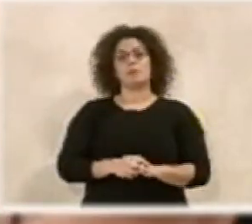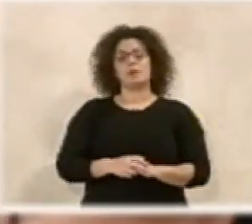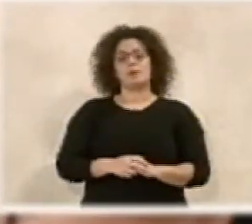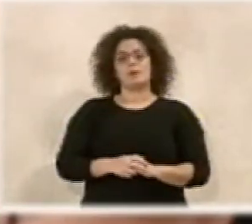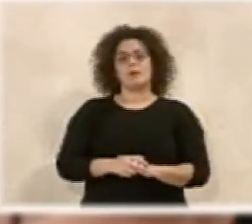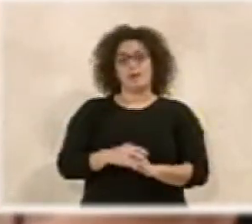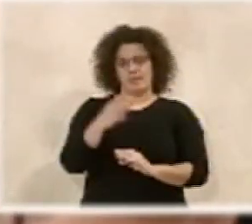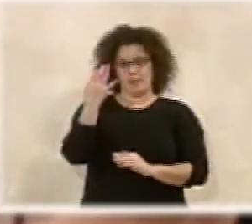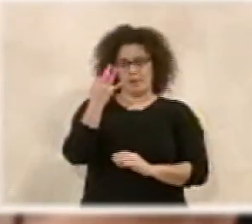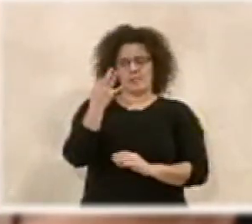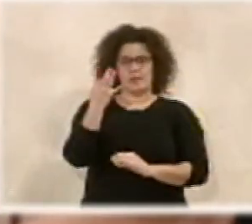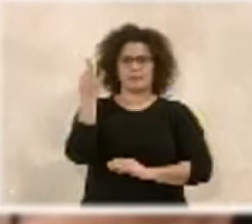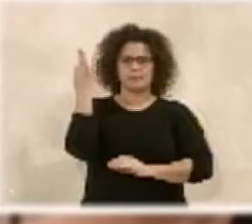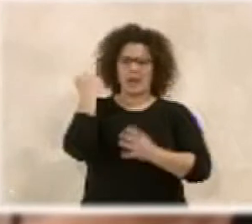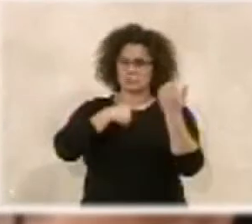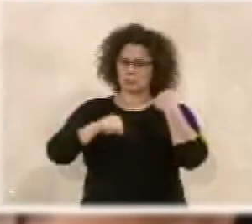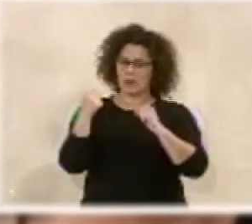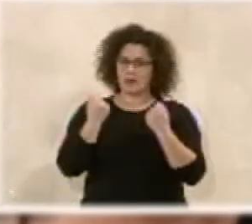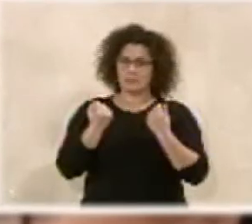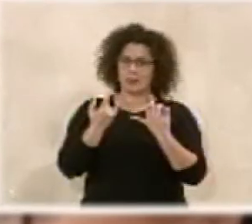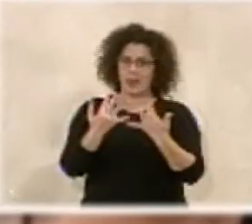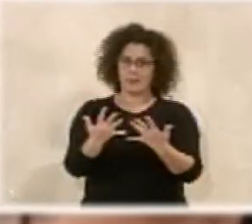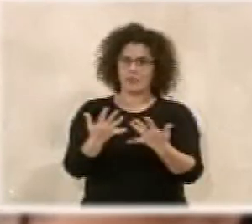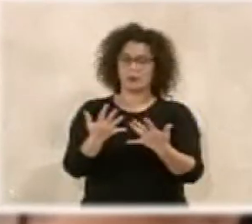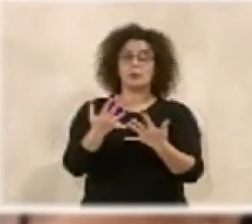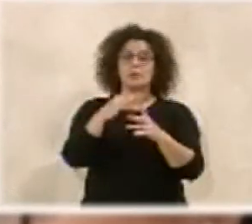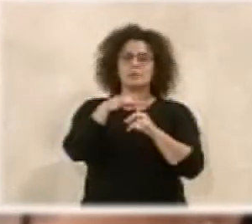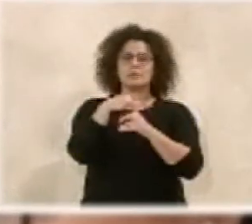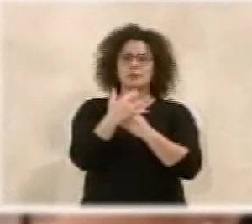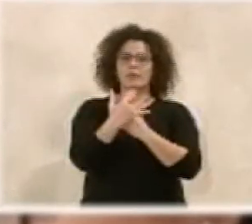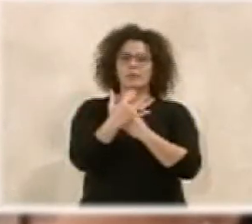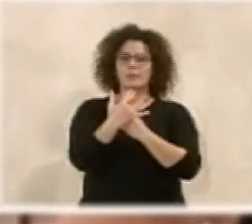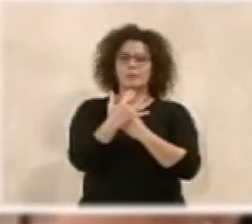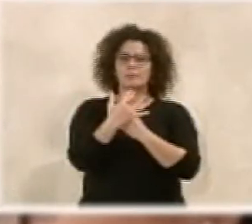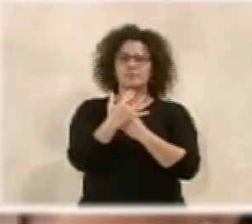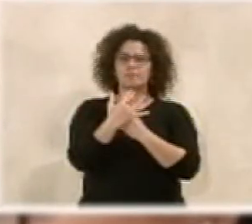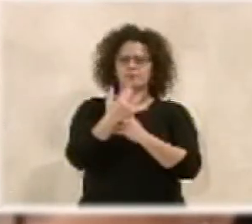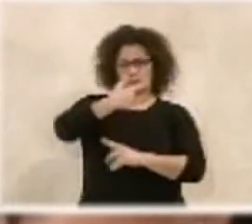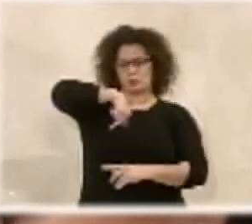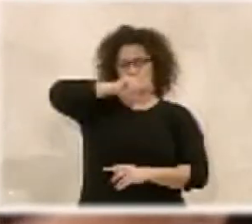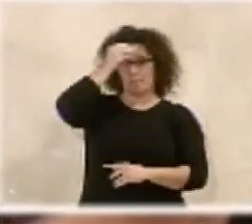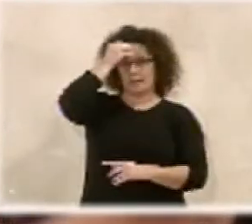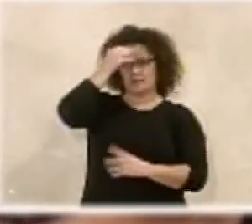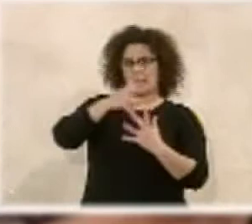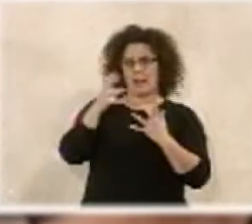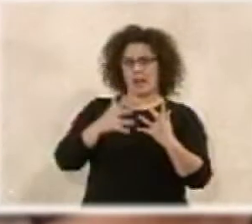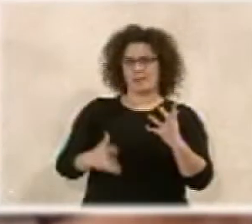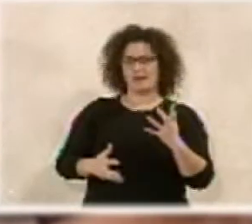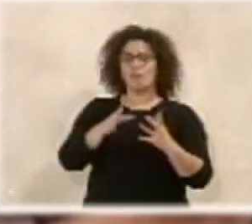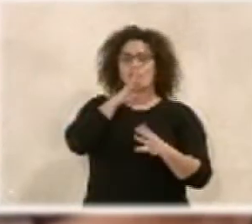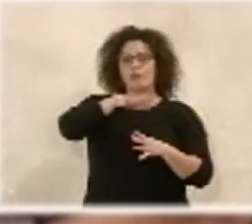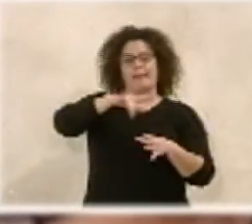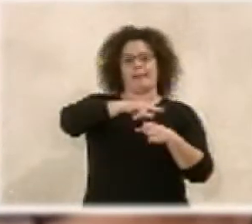tengan, actúen con rapidez en una situación que creemos que puede ser bastante grave en La